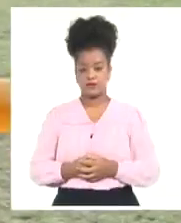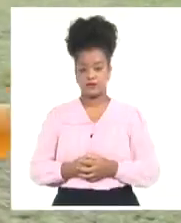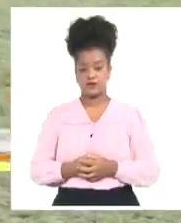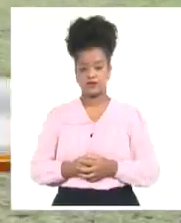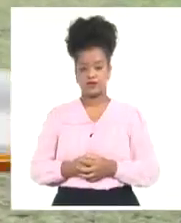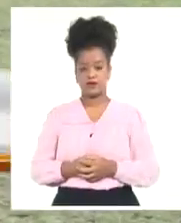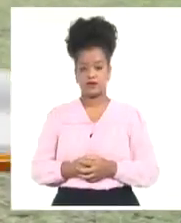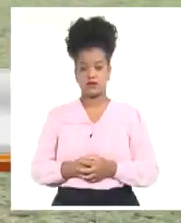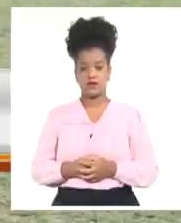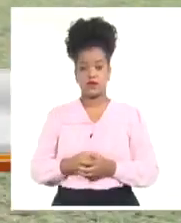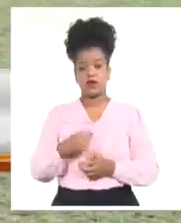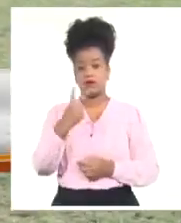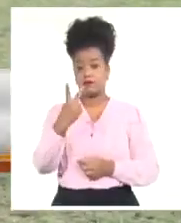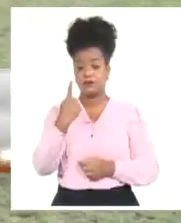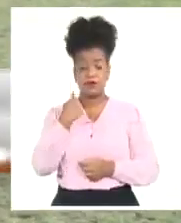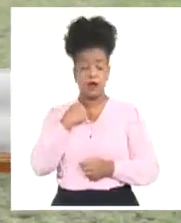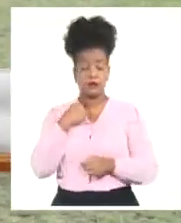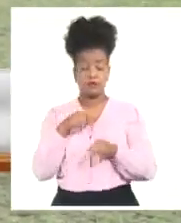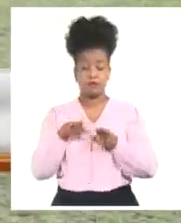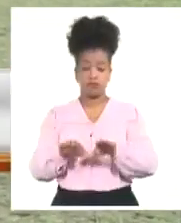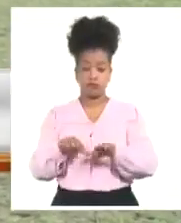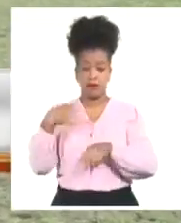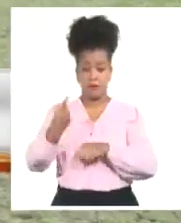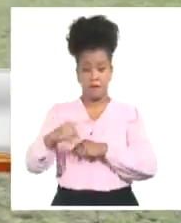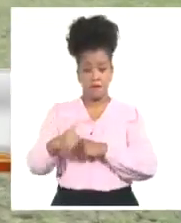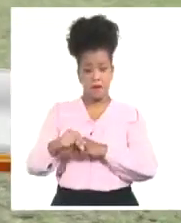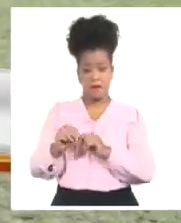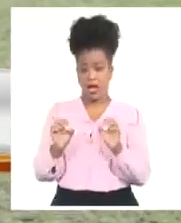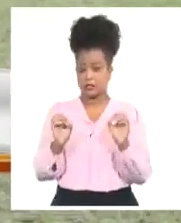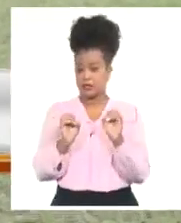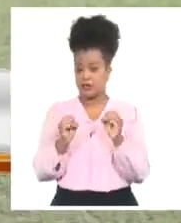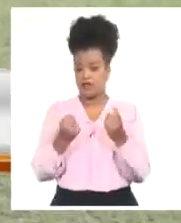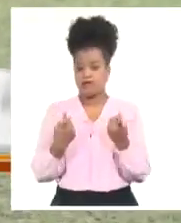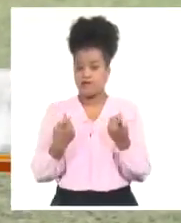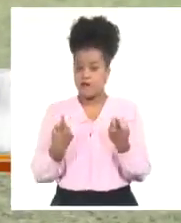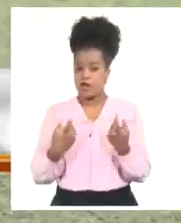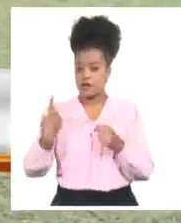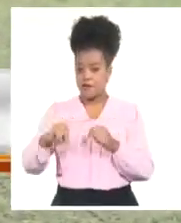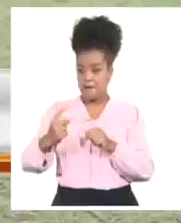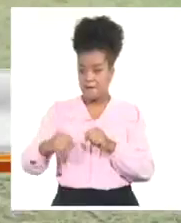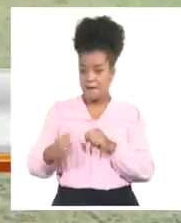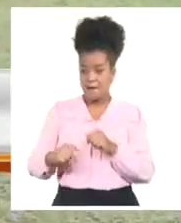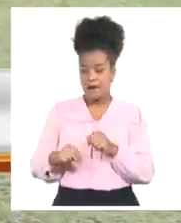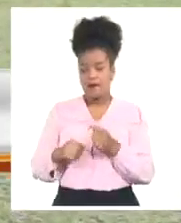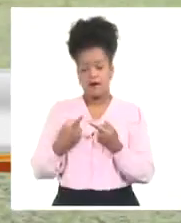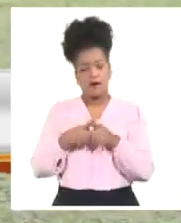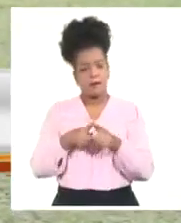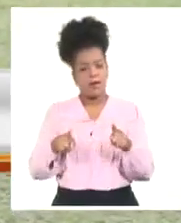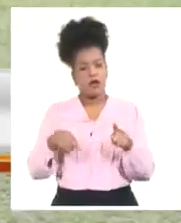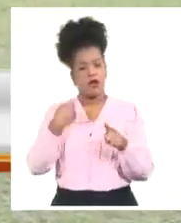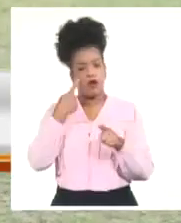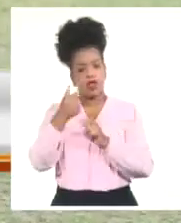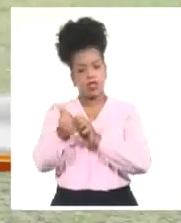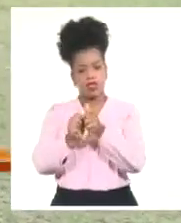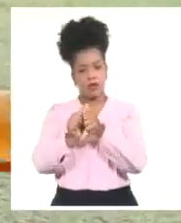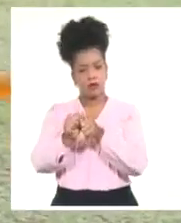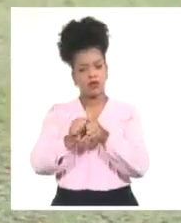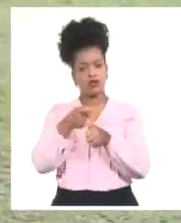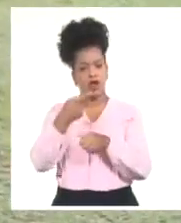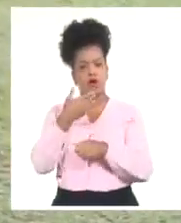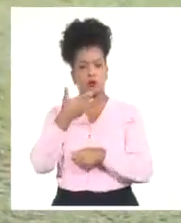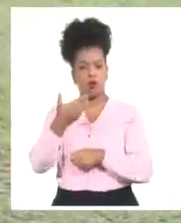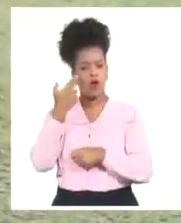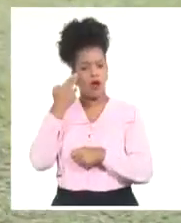con déficit de entrenamiento y fundamentalmente de juego, pero se ven a atletas con muchas habilidades, tanto ofensiva